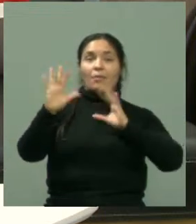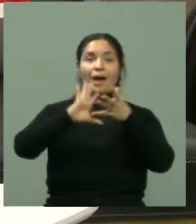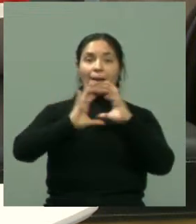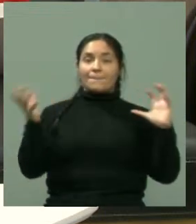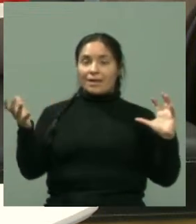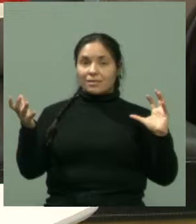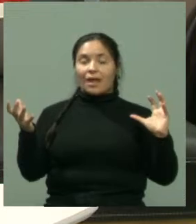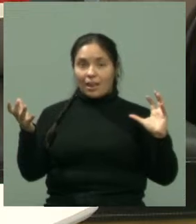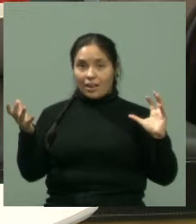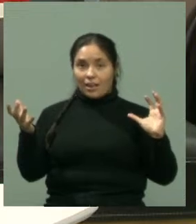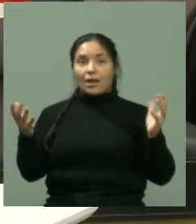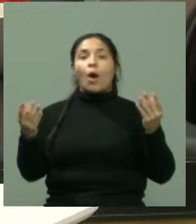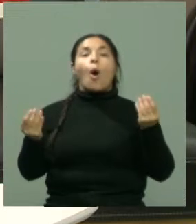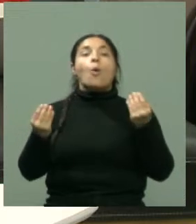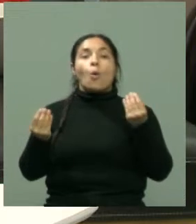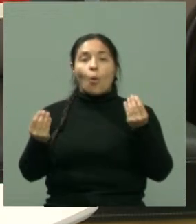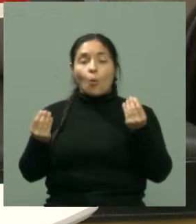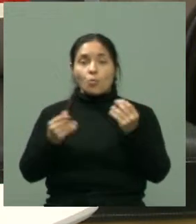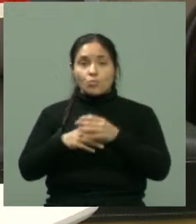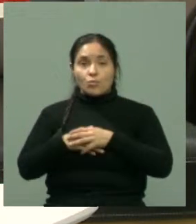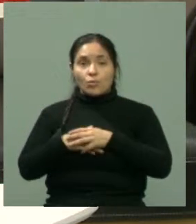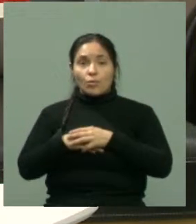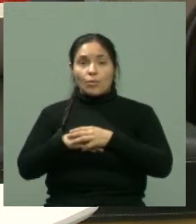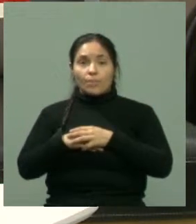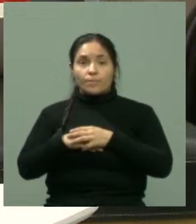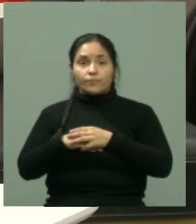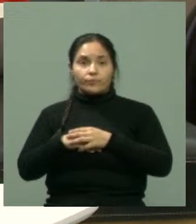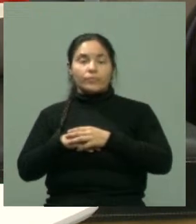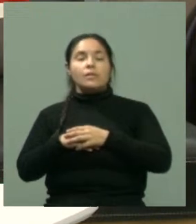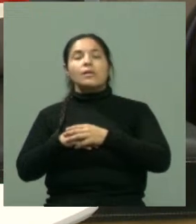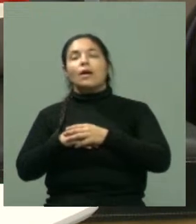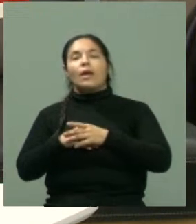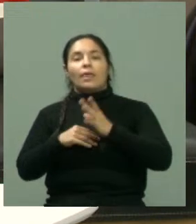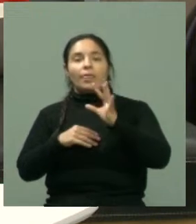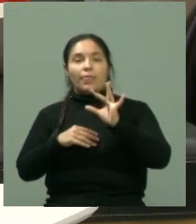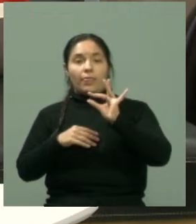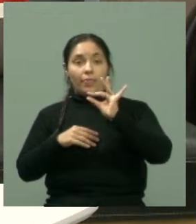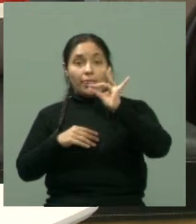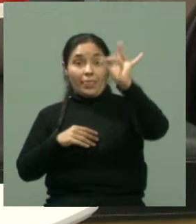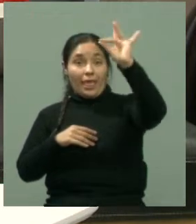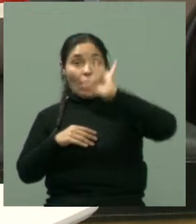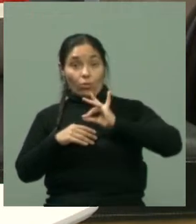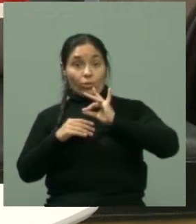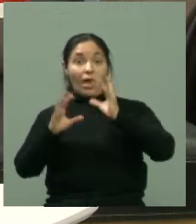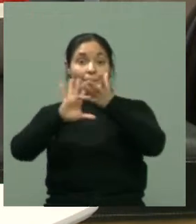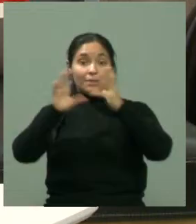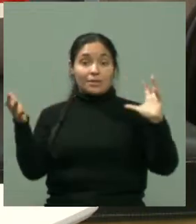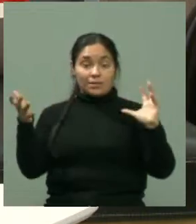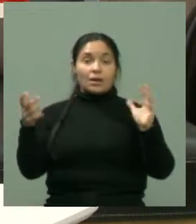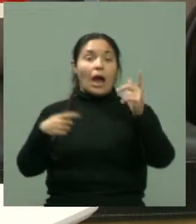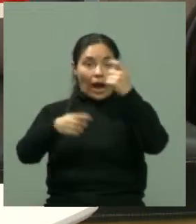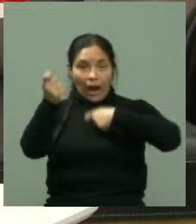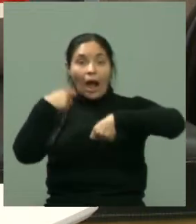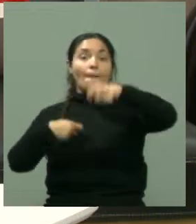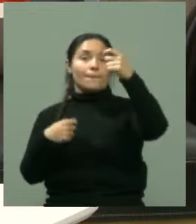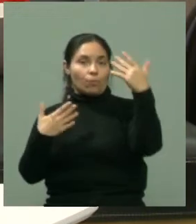Claro. Entonces, ¿cómo podemos hacer para que esa deuda ambiental sea rectificado o sea un canje, que se